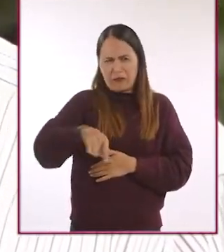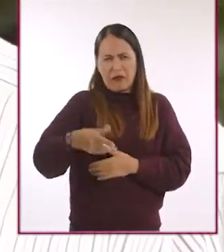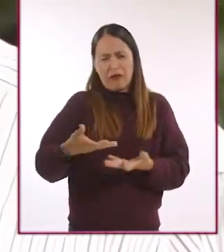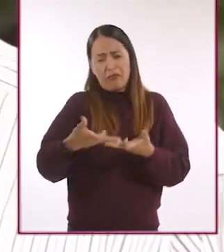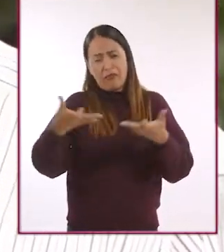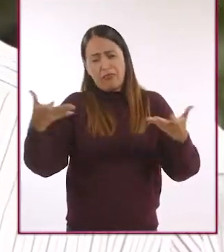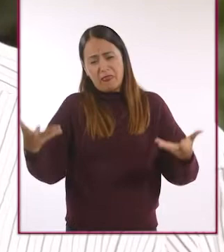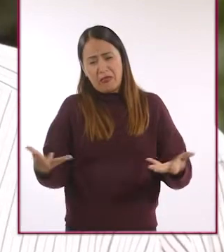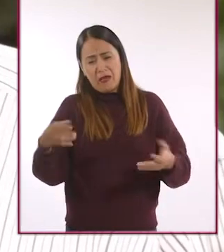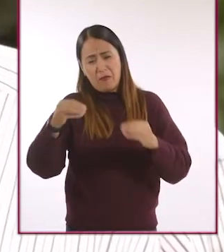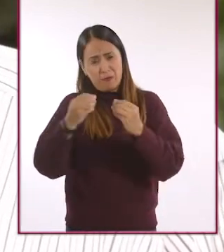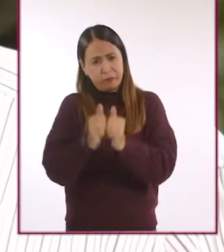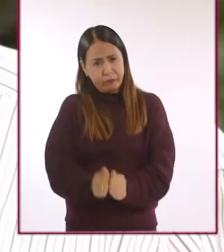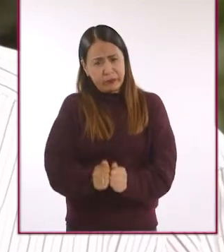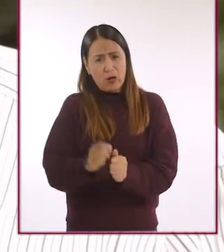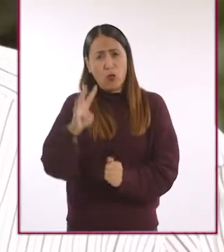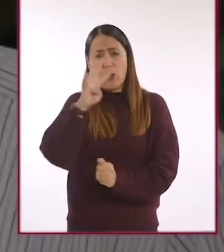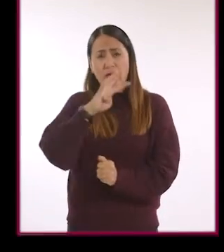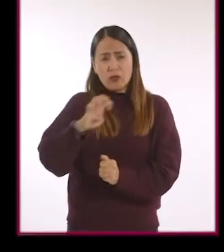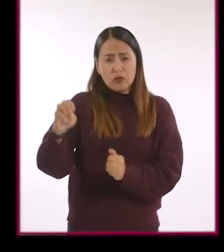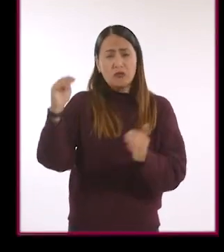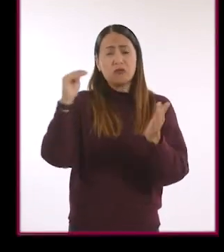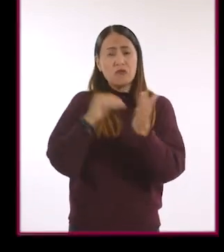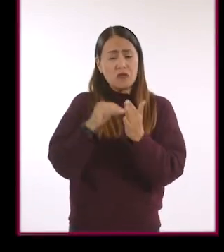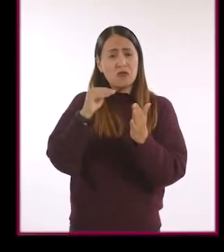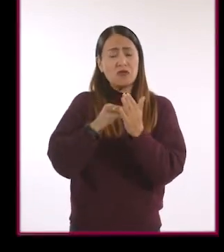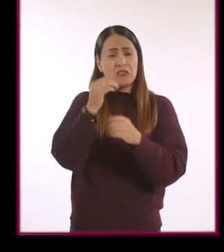Tierra cerca de 450 millones de años.